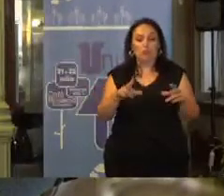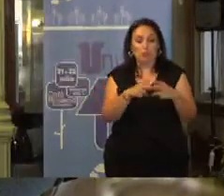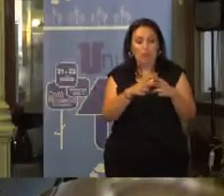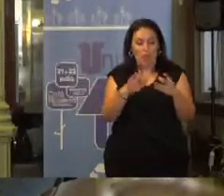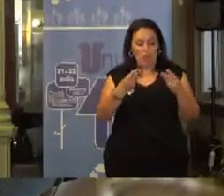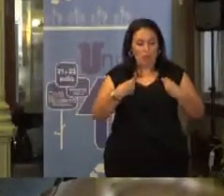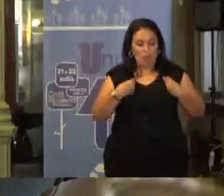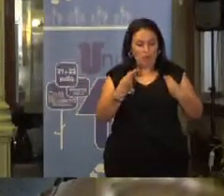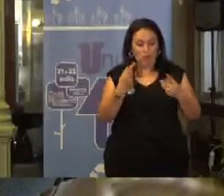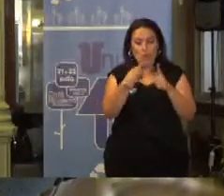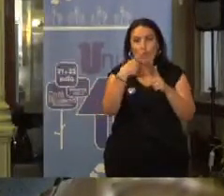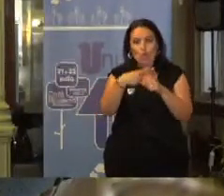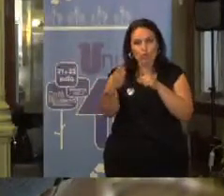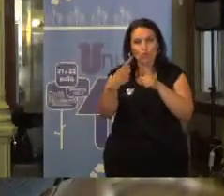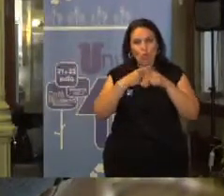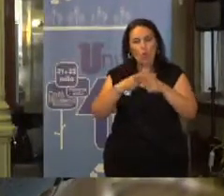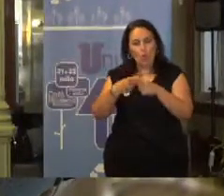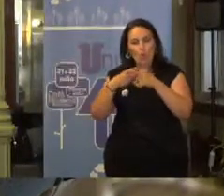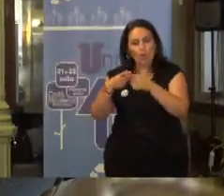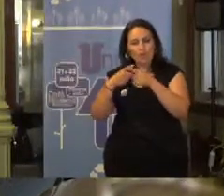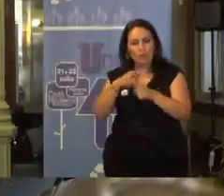encontro de persoas que compartimos